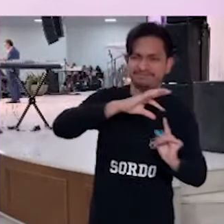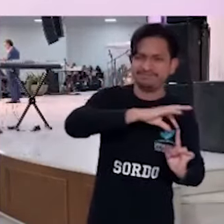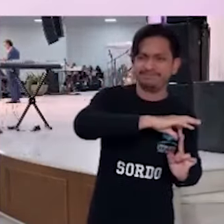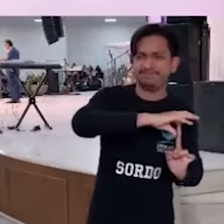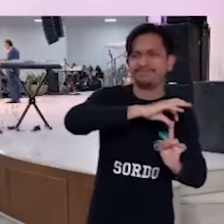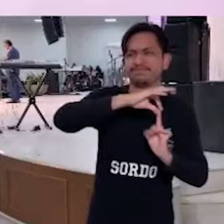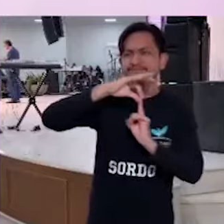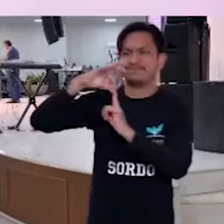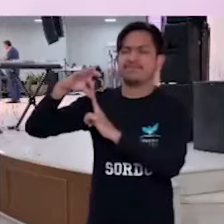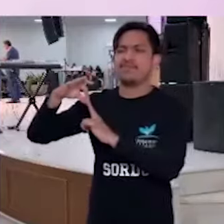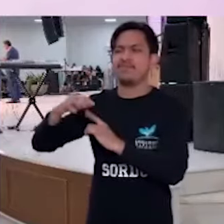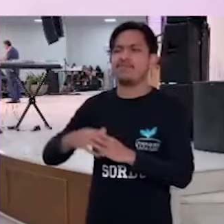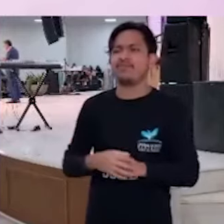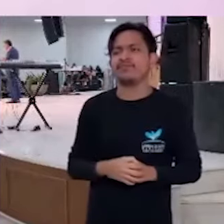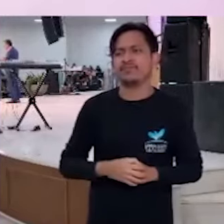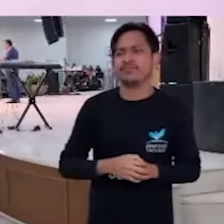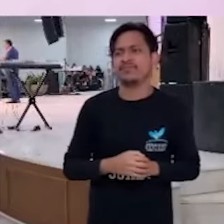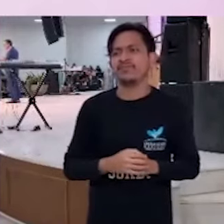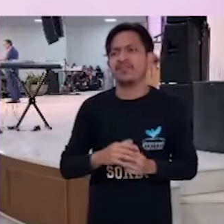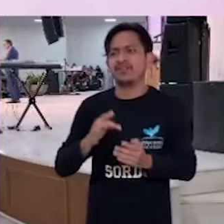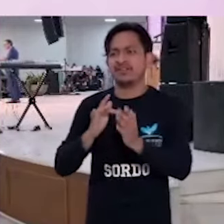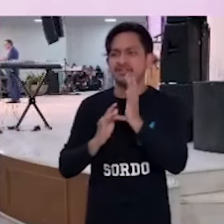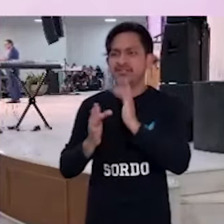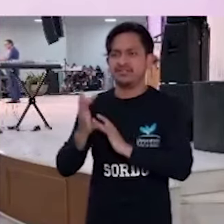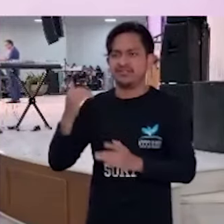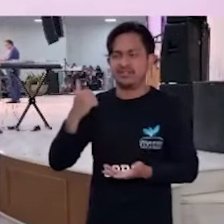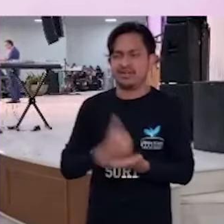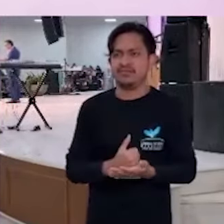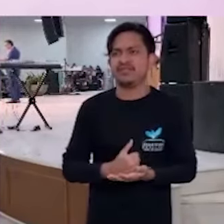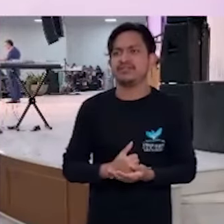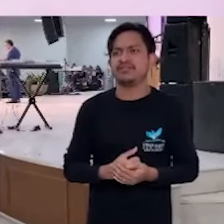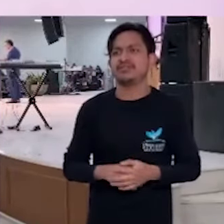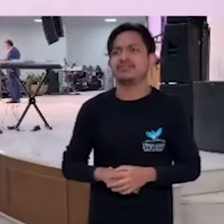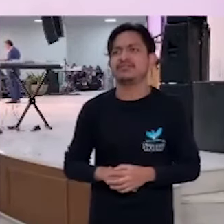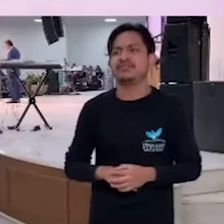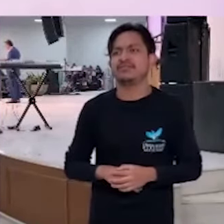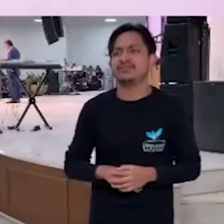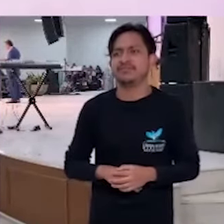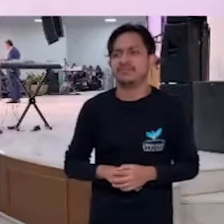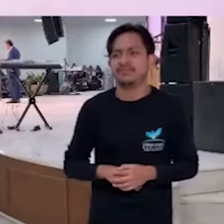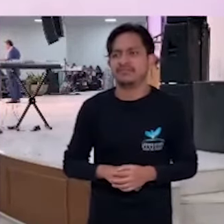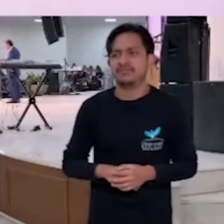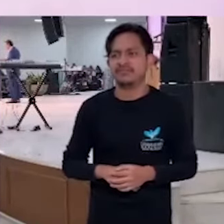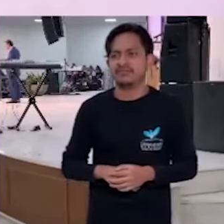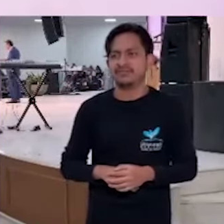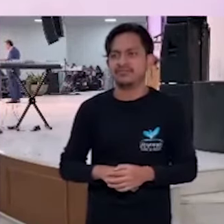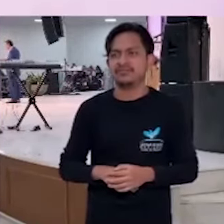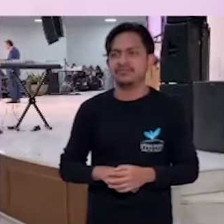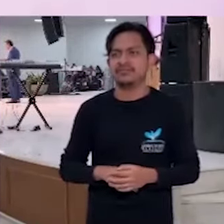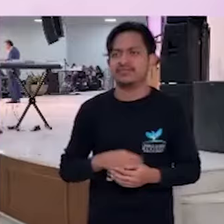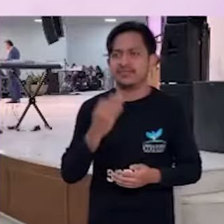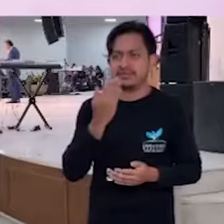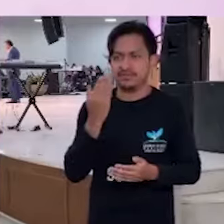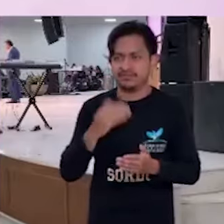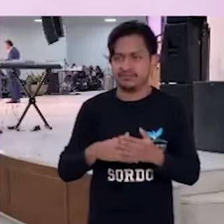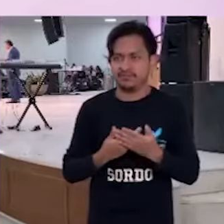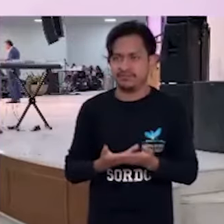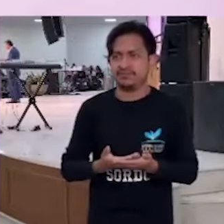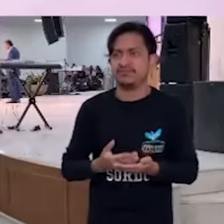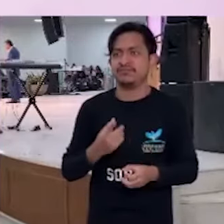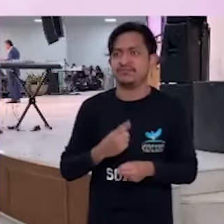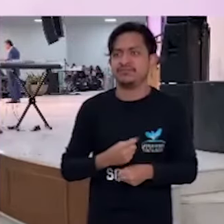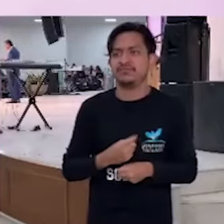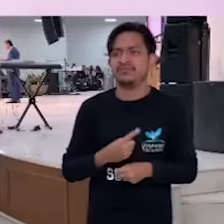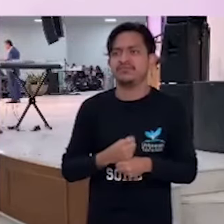glorificado. Te lo pedimos en el nombre de Jesús. Amén y amén. Acompáñeme a primera carta